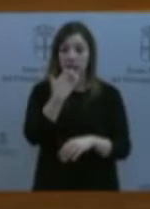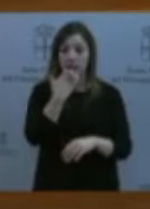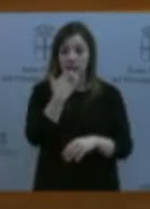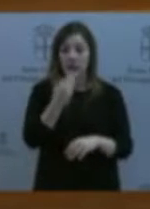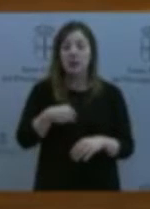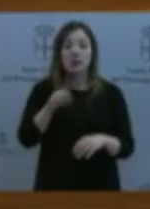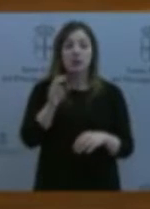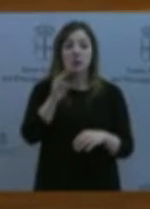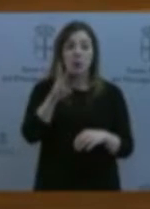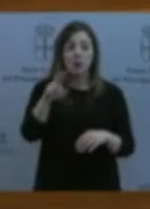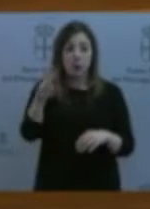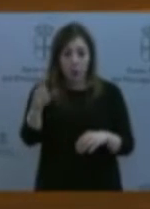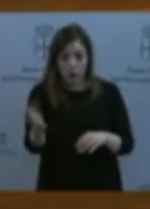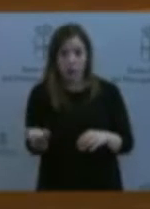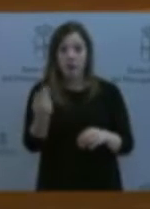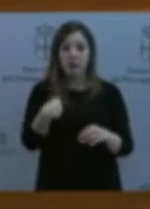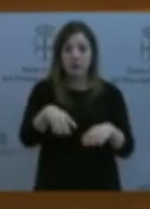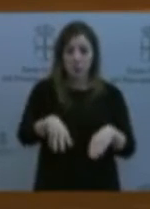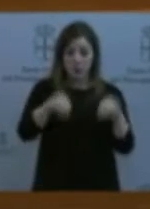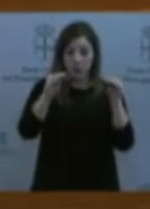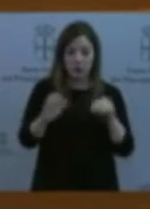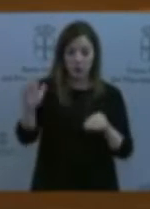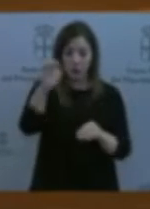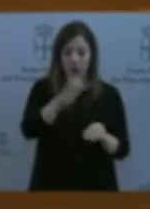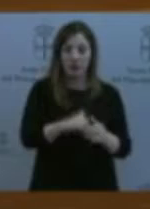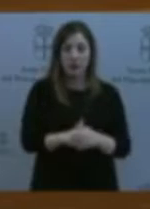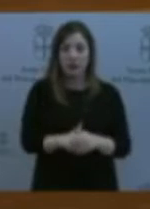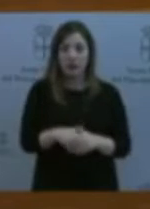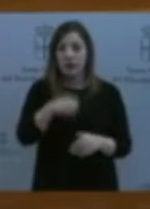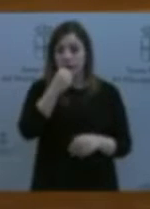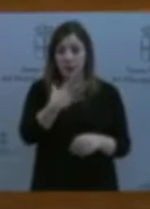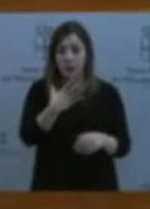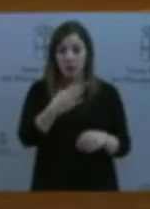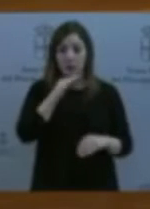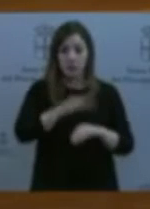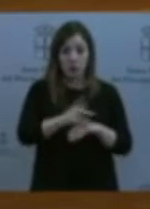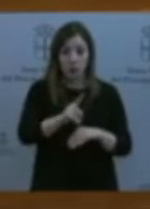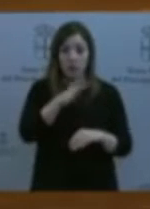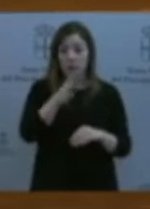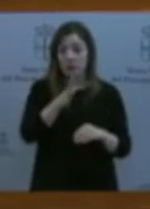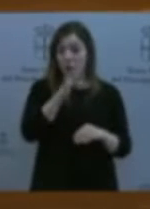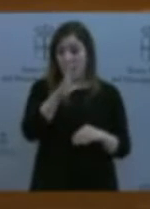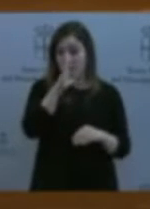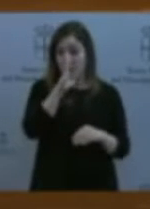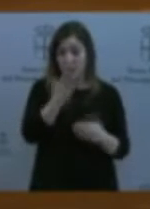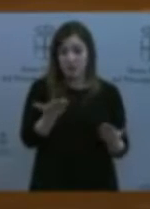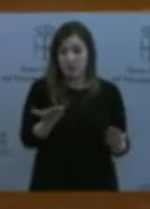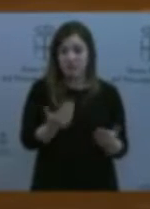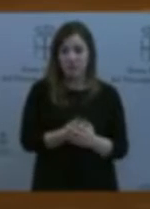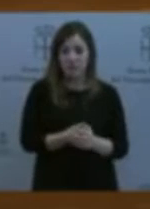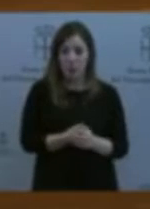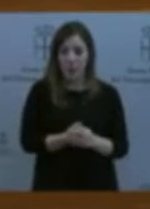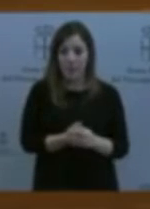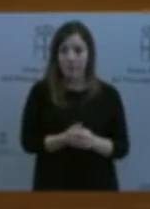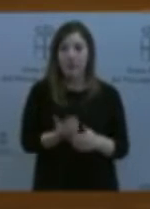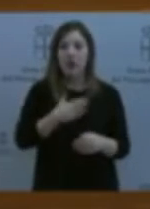Europa y bueno, ya esto es en sí un incumplimiento porque estamos en febrero, simplemente. Nosotros hemos pedido, por ejemplo, esta